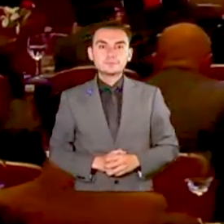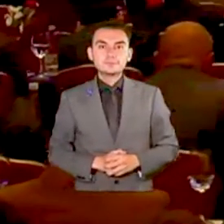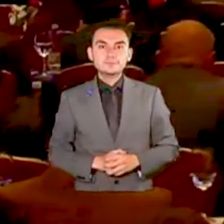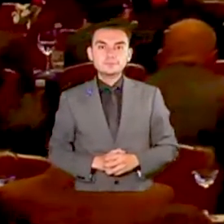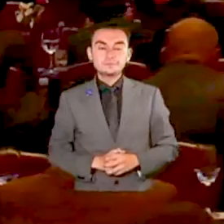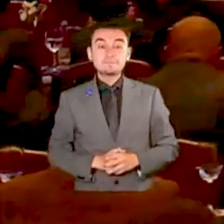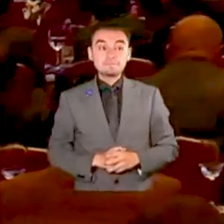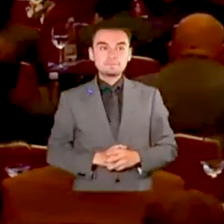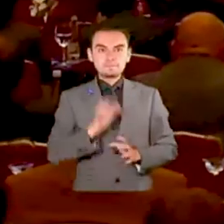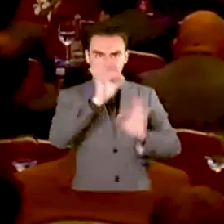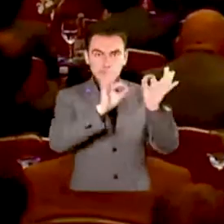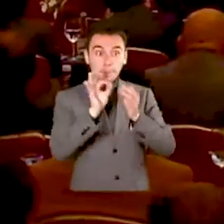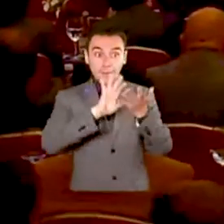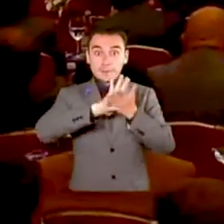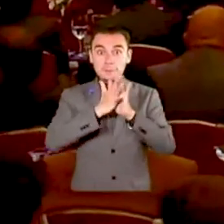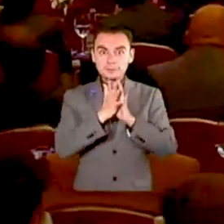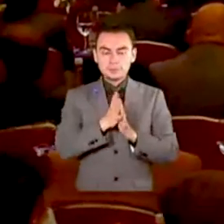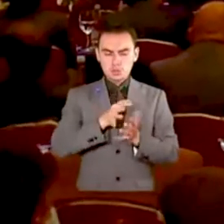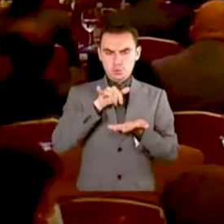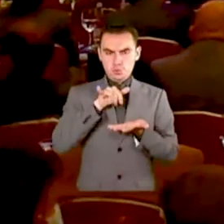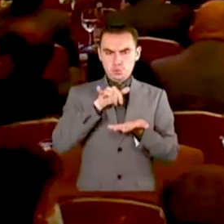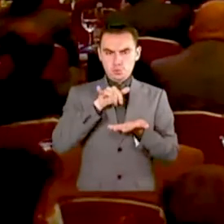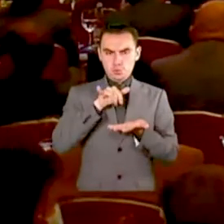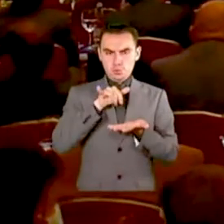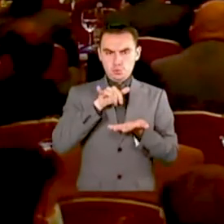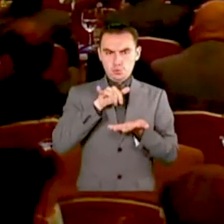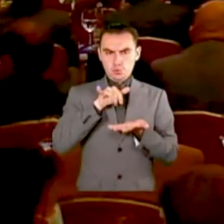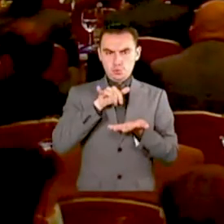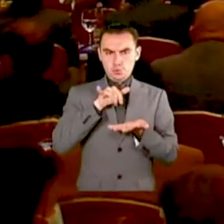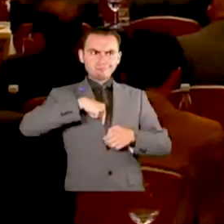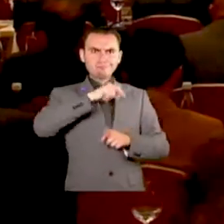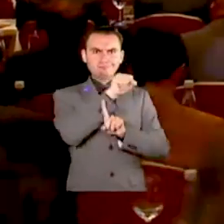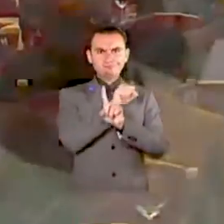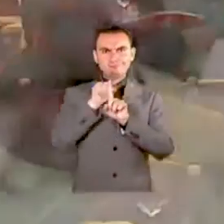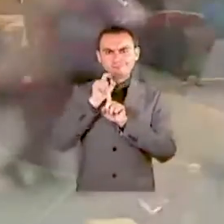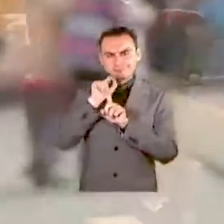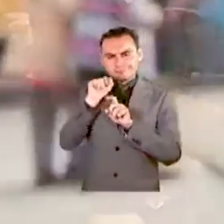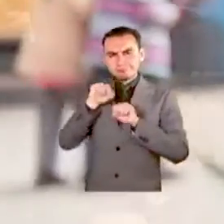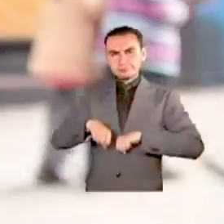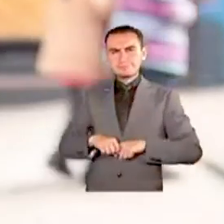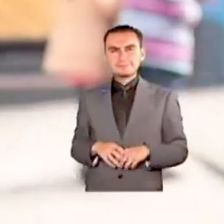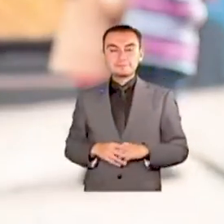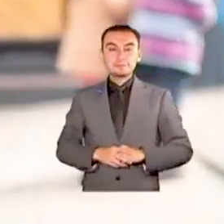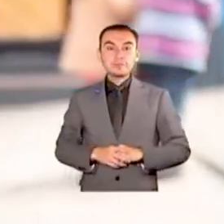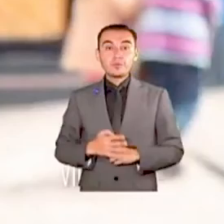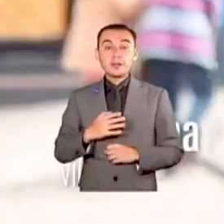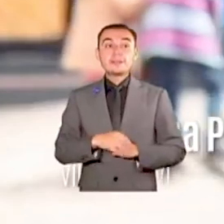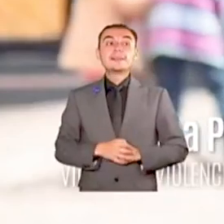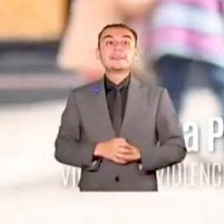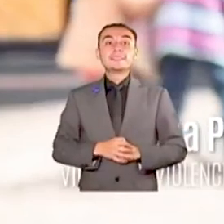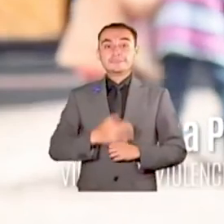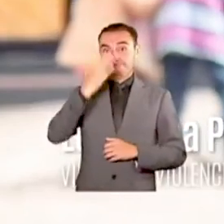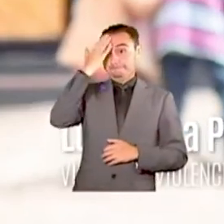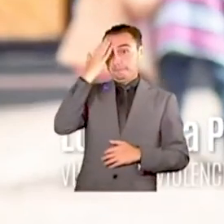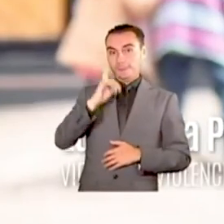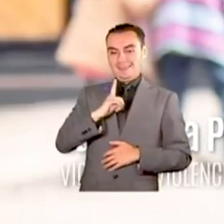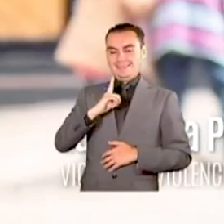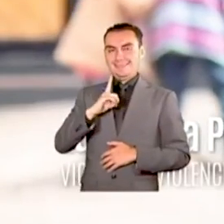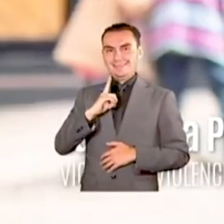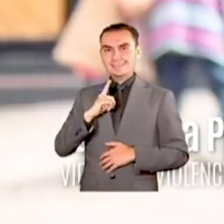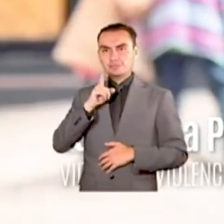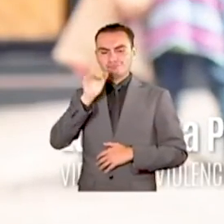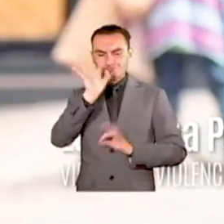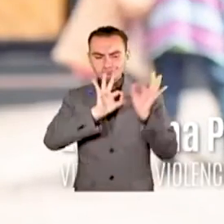Construcción de paz, una labor que nos convoca como... Solo Irlena es una lideresa social defensora de